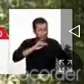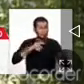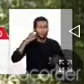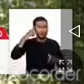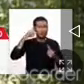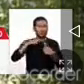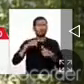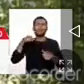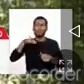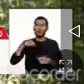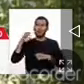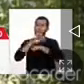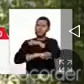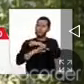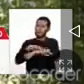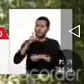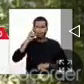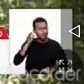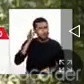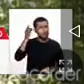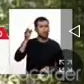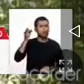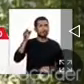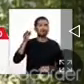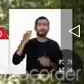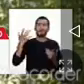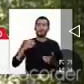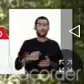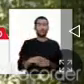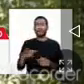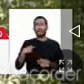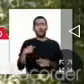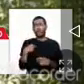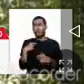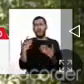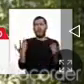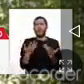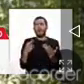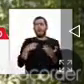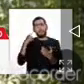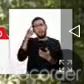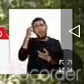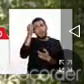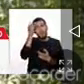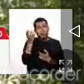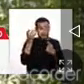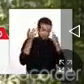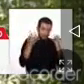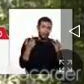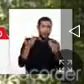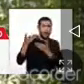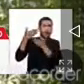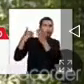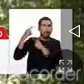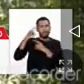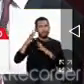nuestros países el futuro y no estemos atrapados en los prejuicios de nuestro pasado. A